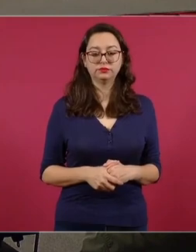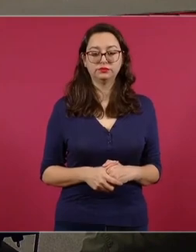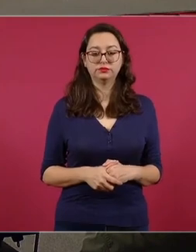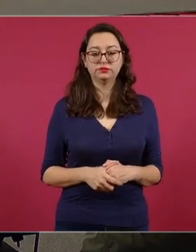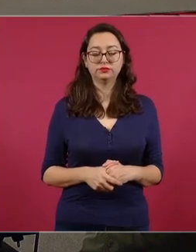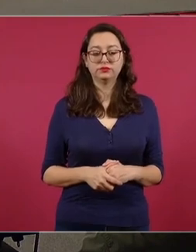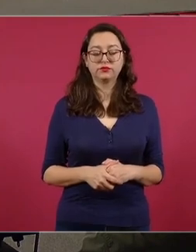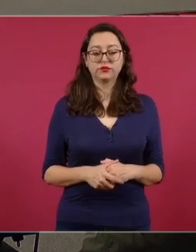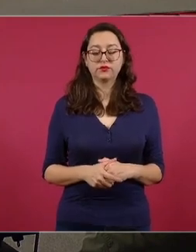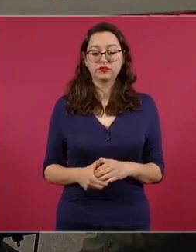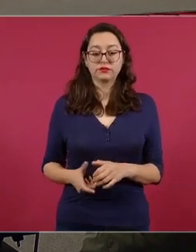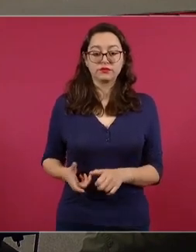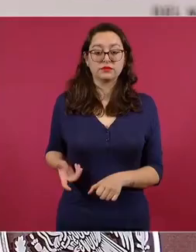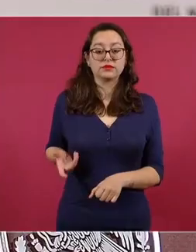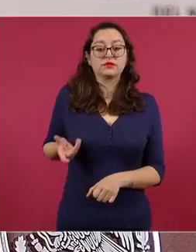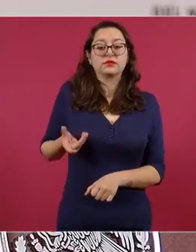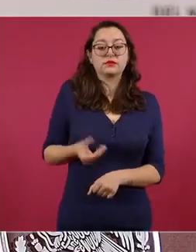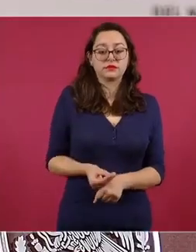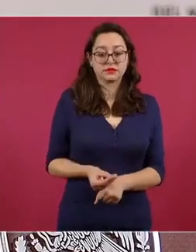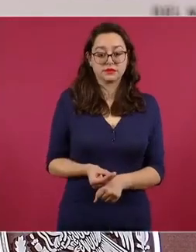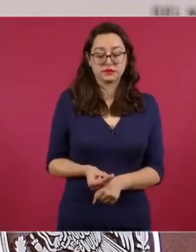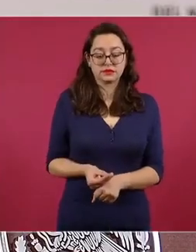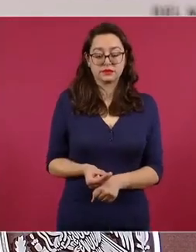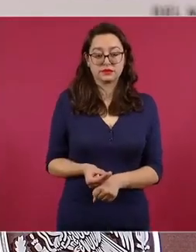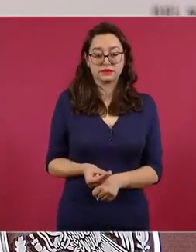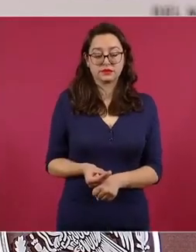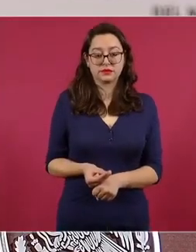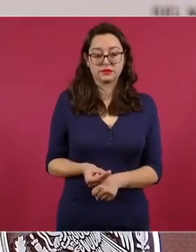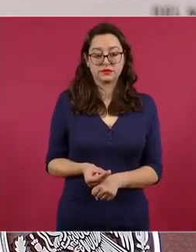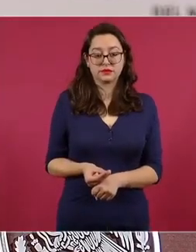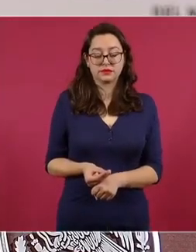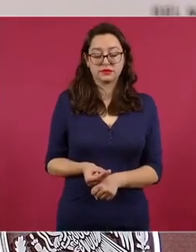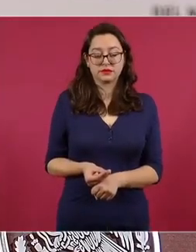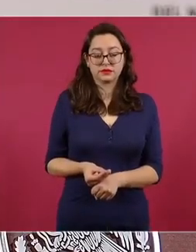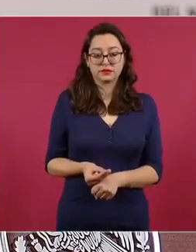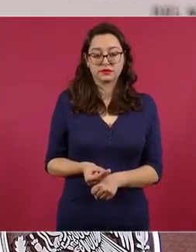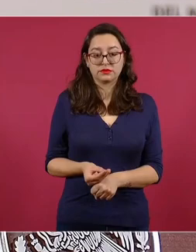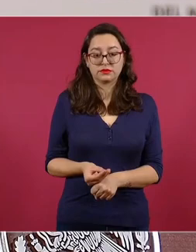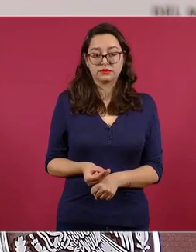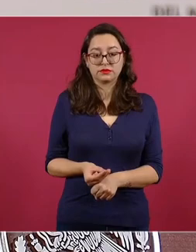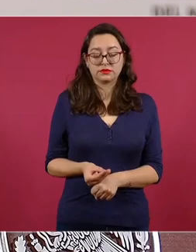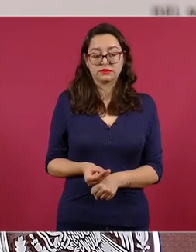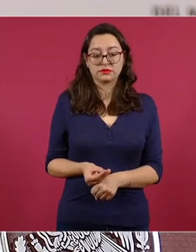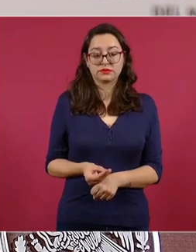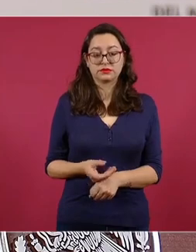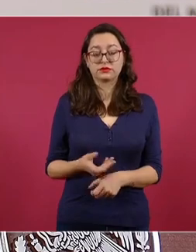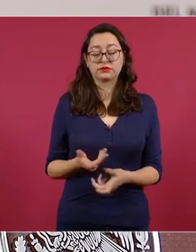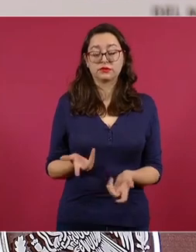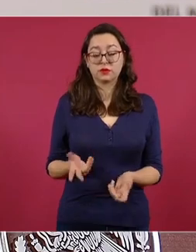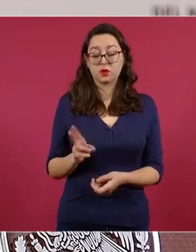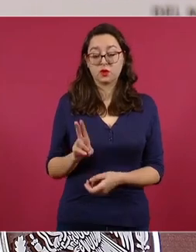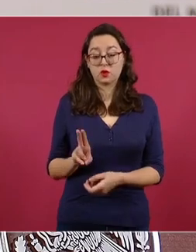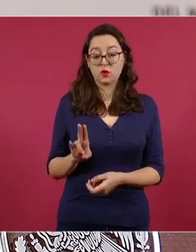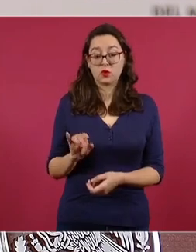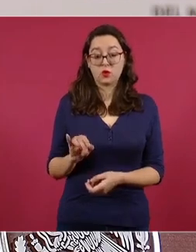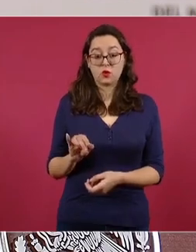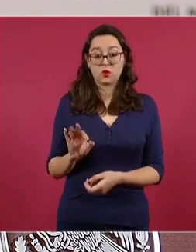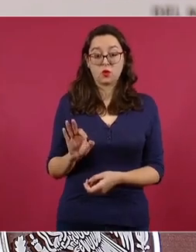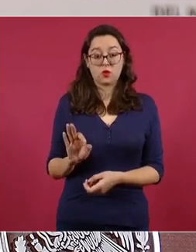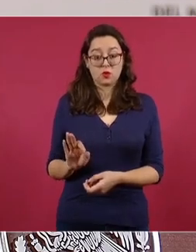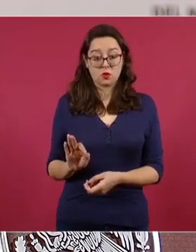Nada más agregando que la colaboración que tiene la Unidad de Inteligencia